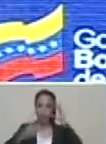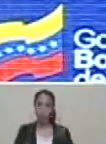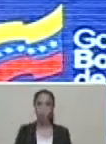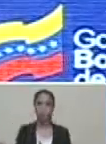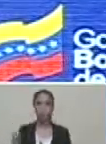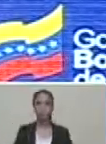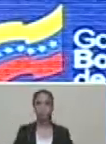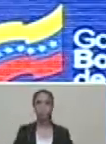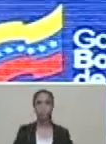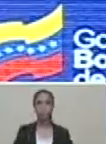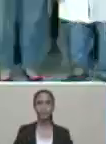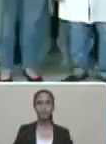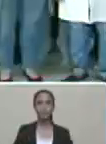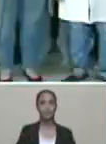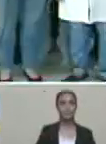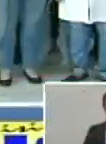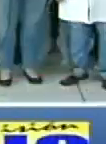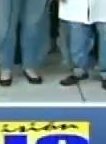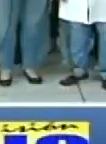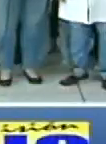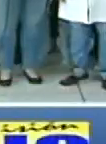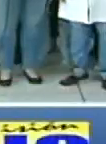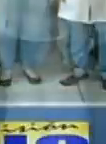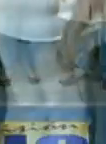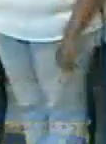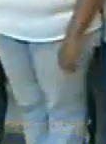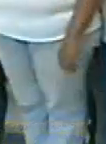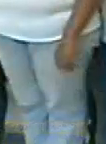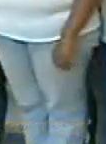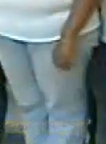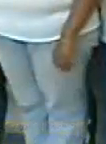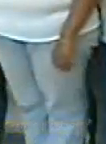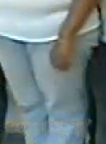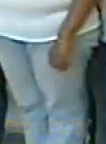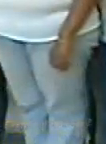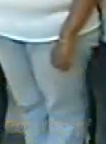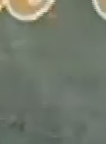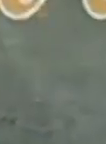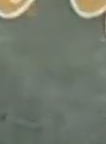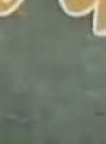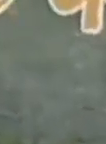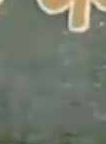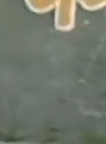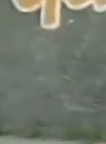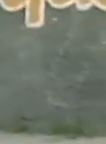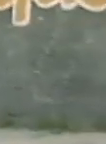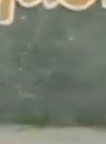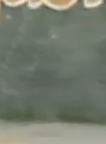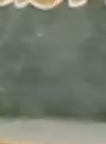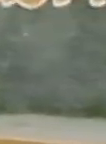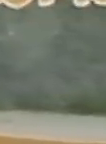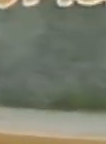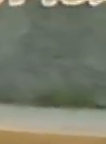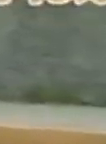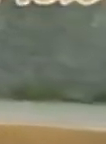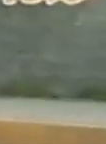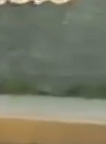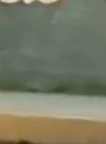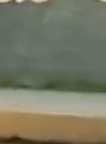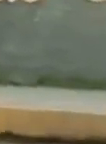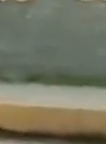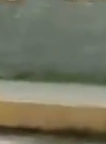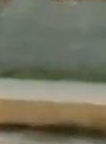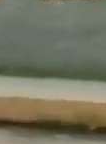humanizado. Adelante, barrio adentro. Gracias por el pase, señor presidente. Reciba nuestros saludos y respetos. Nos encontramos aquí en el